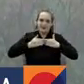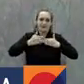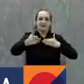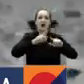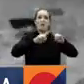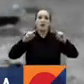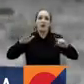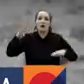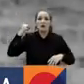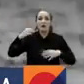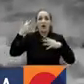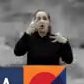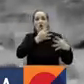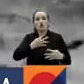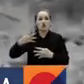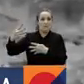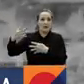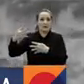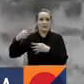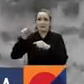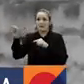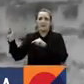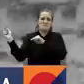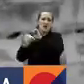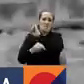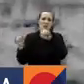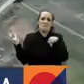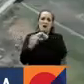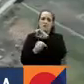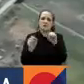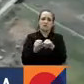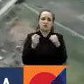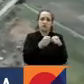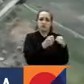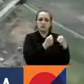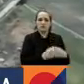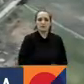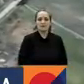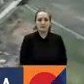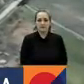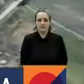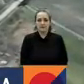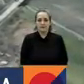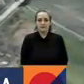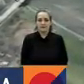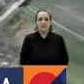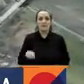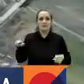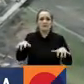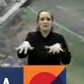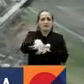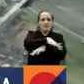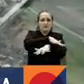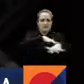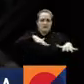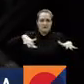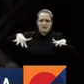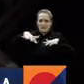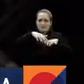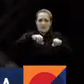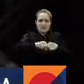hace 8 semanas en la nación de al lado. Ella, la invadida, respira a distintos ritmos en